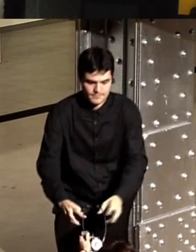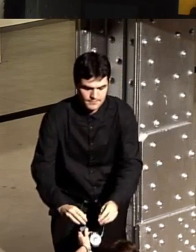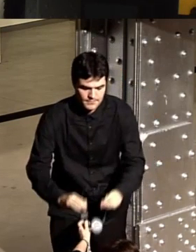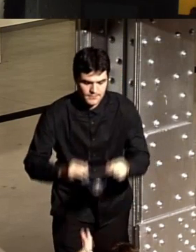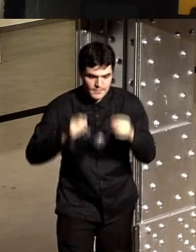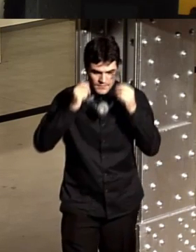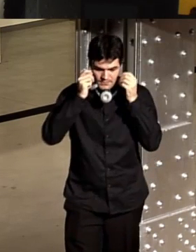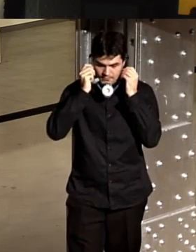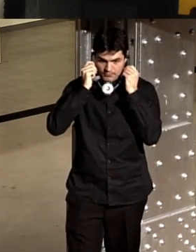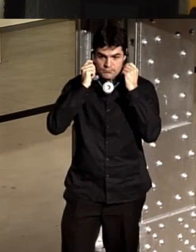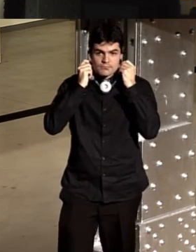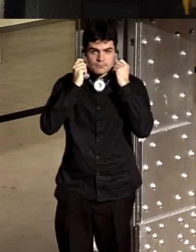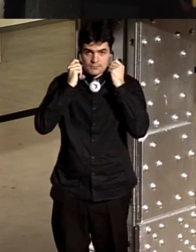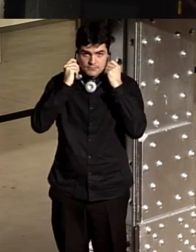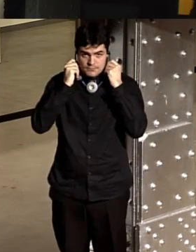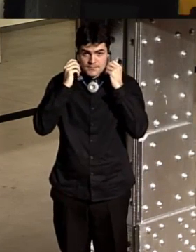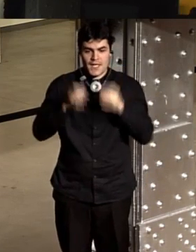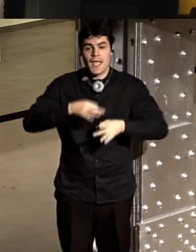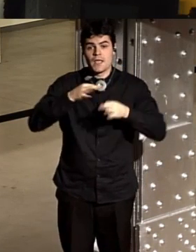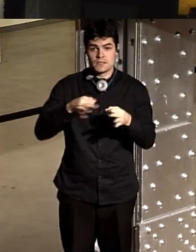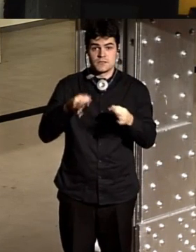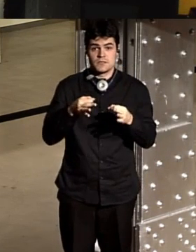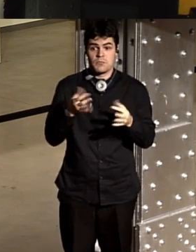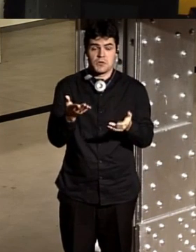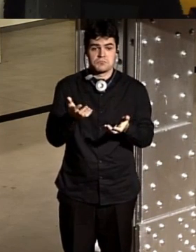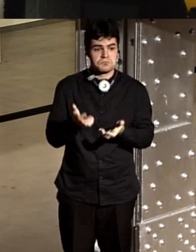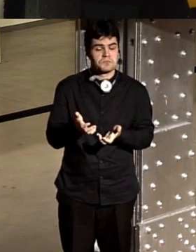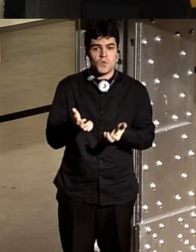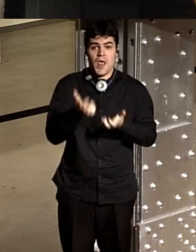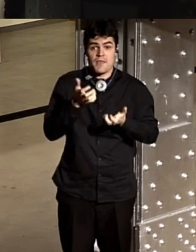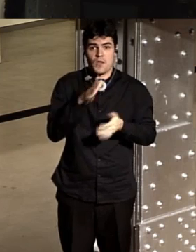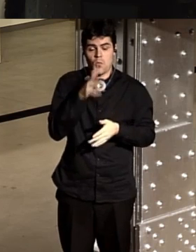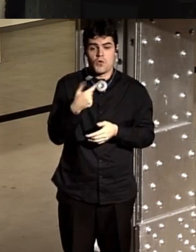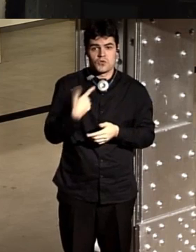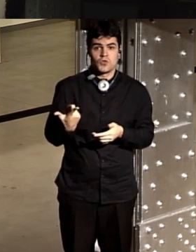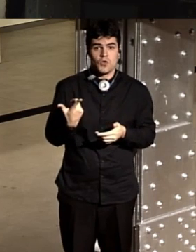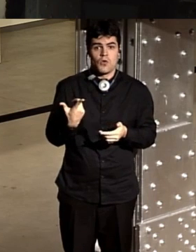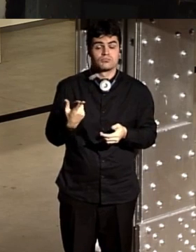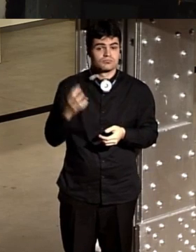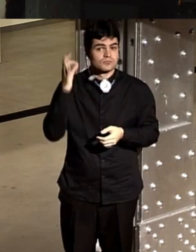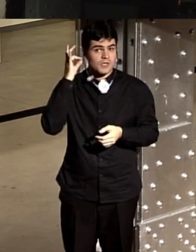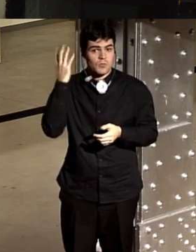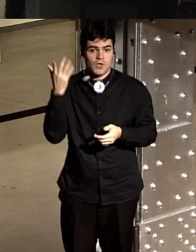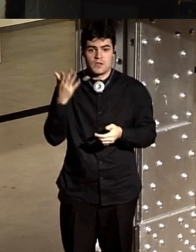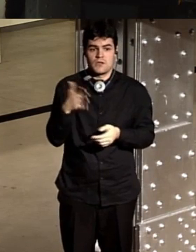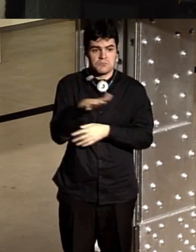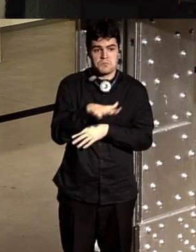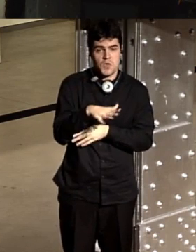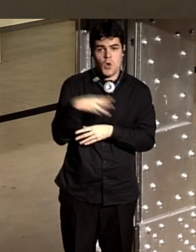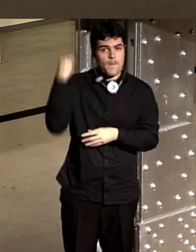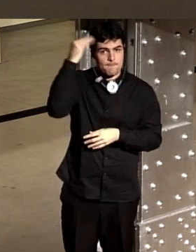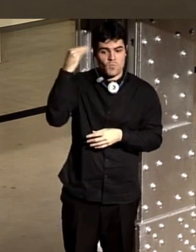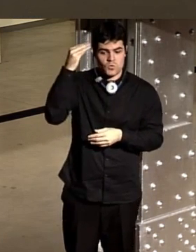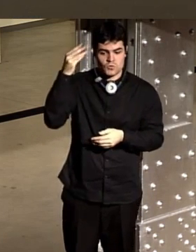La mayor parte del tiempo siempre ha sido una ventaja en realidad ser una mujer, porque yo trabajo en un mundo musulmán mayoritariamente y